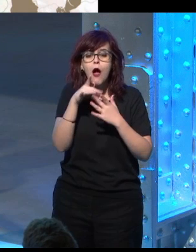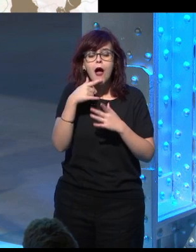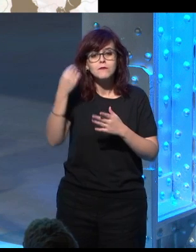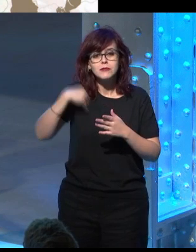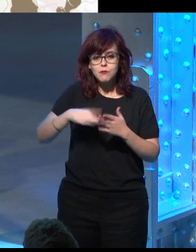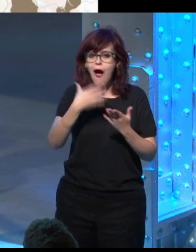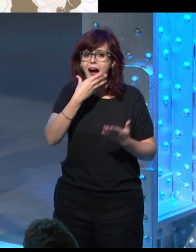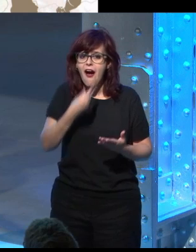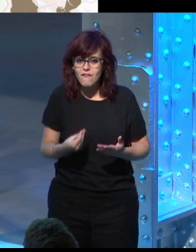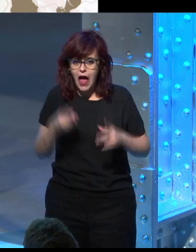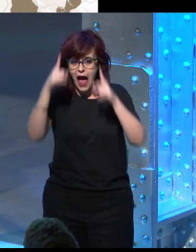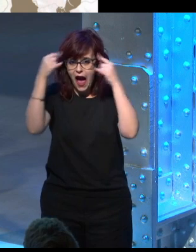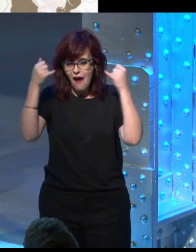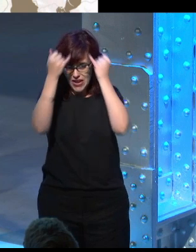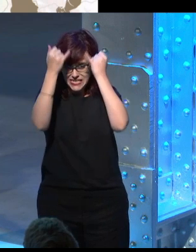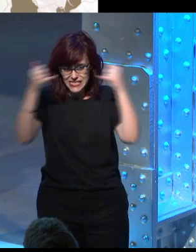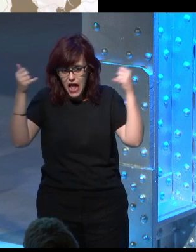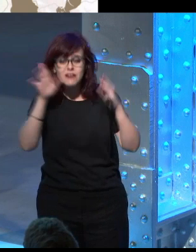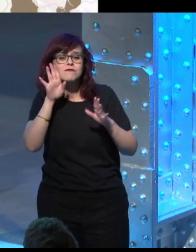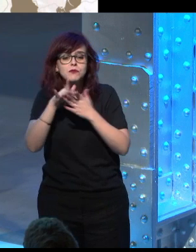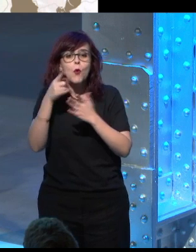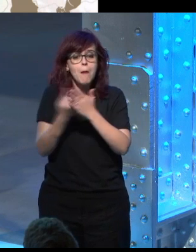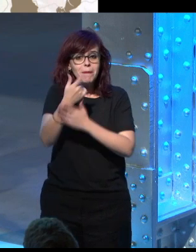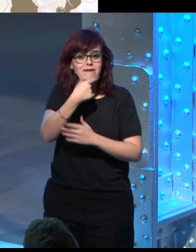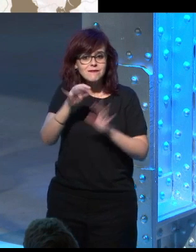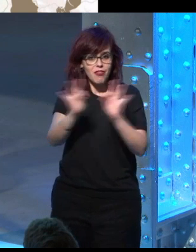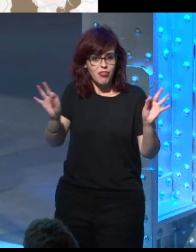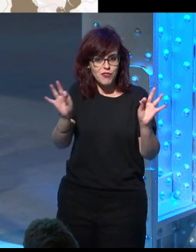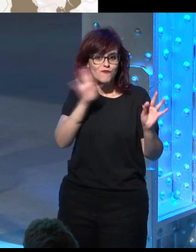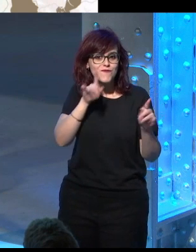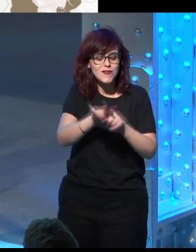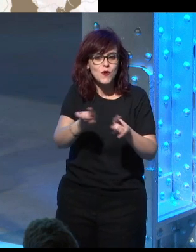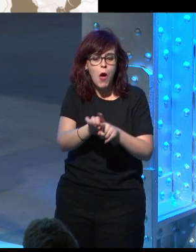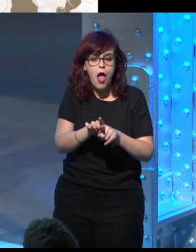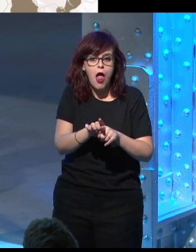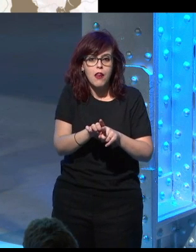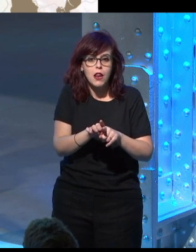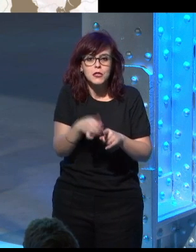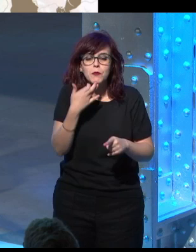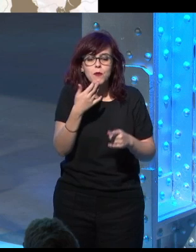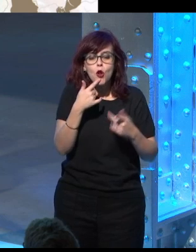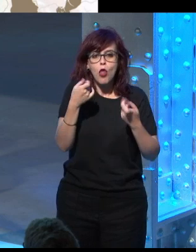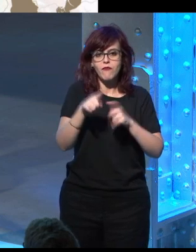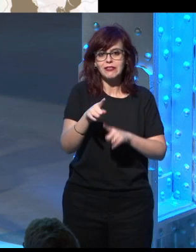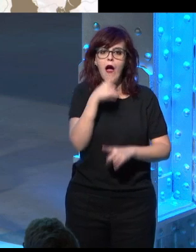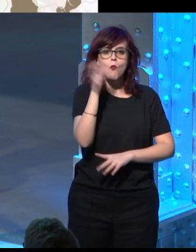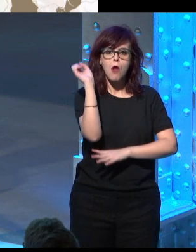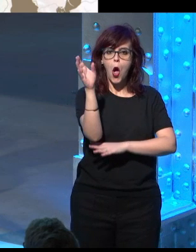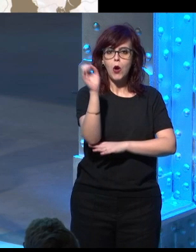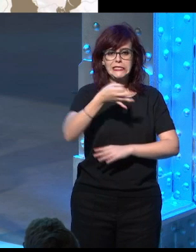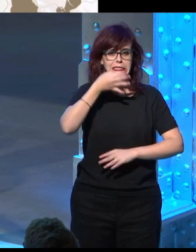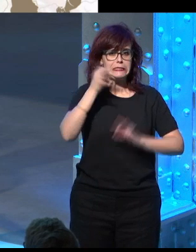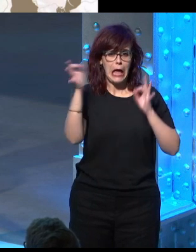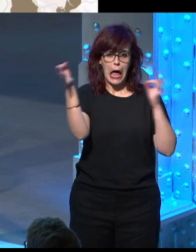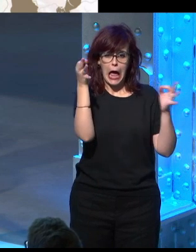pues quizá con un mapa así tan sencillo puedes empezar a entender muchas cosas. O sea, es decir, no tienes que hacer un brief o un evento muy especial, un sitio muy